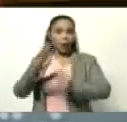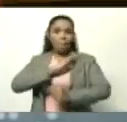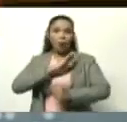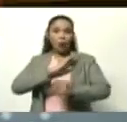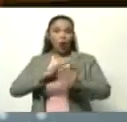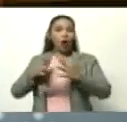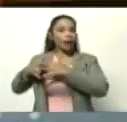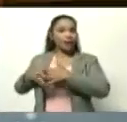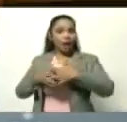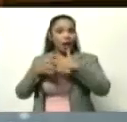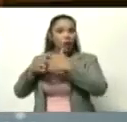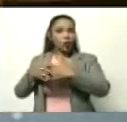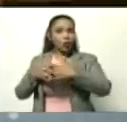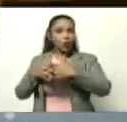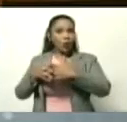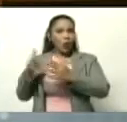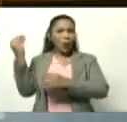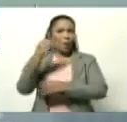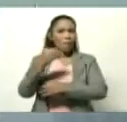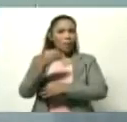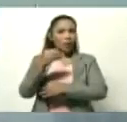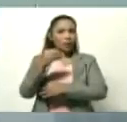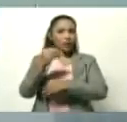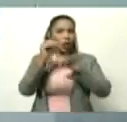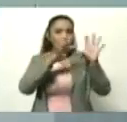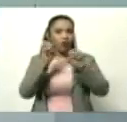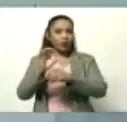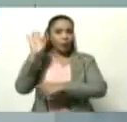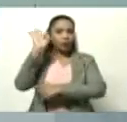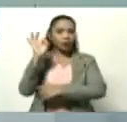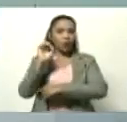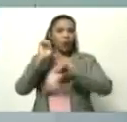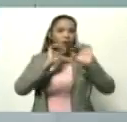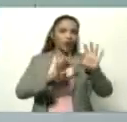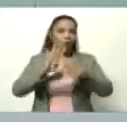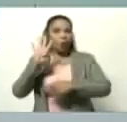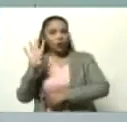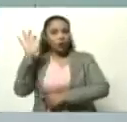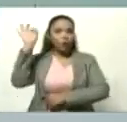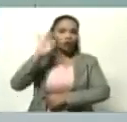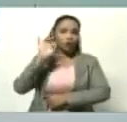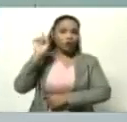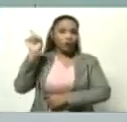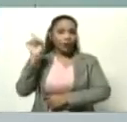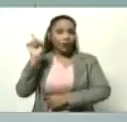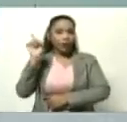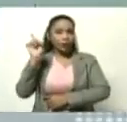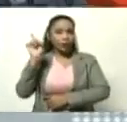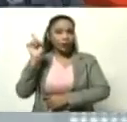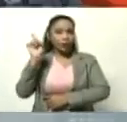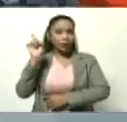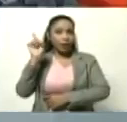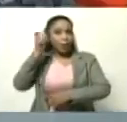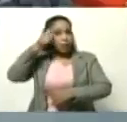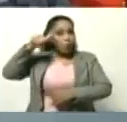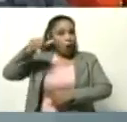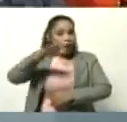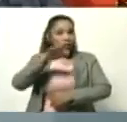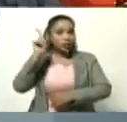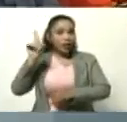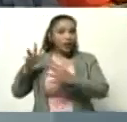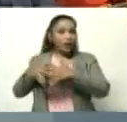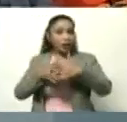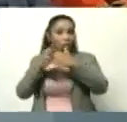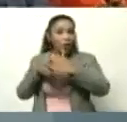unidos más del 90% el 94% del pueblo de la población estadounidense